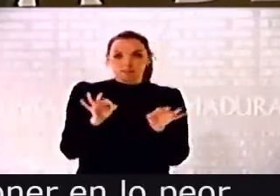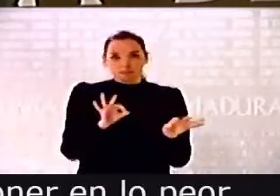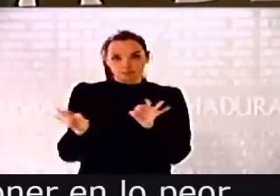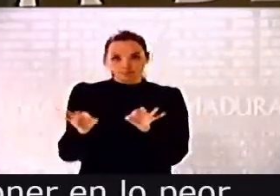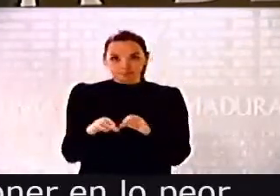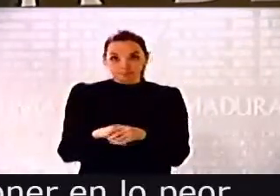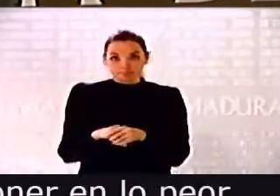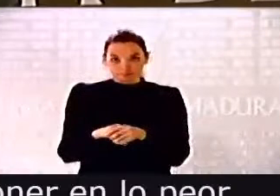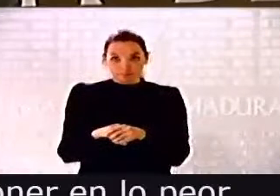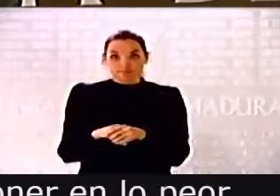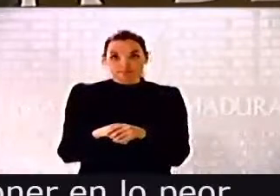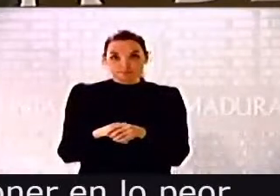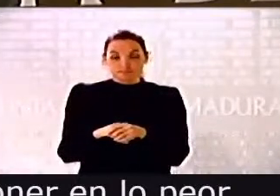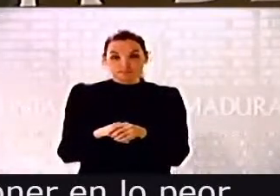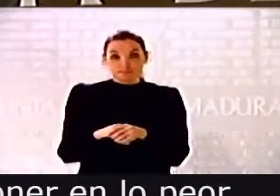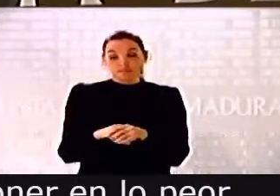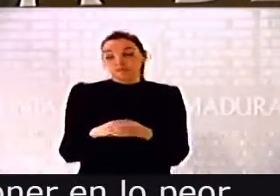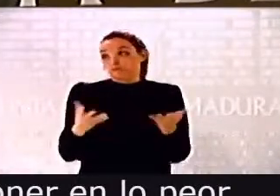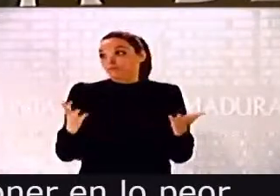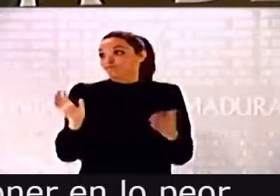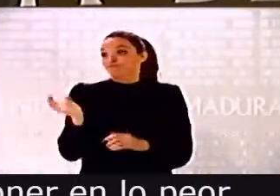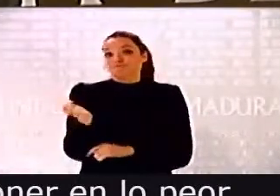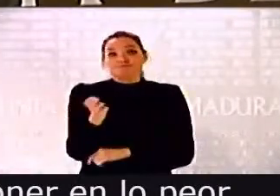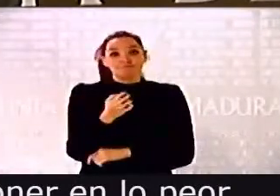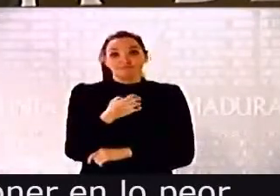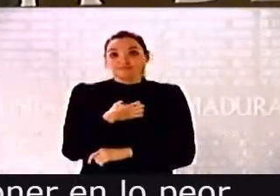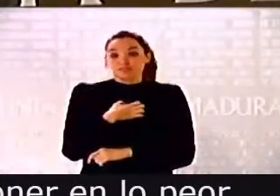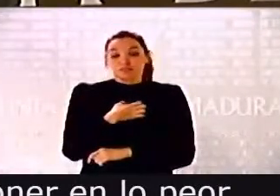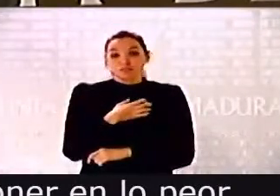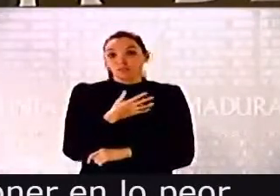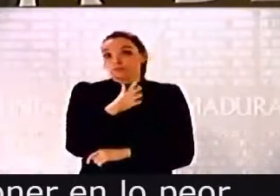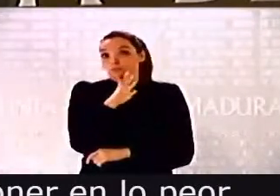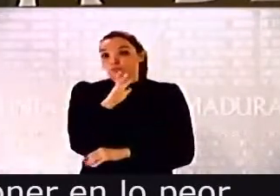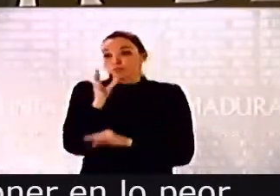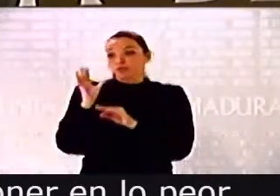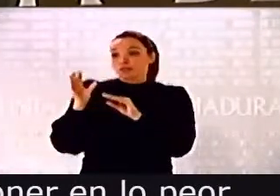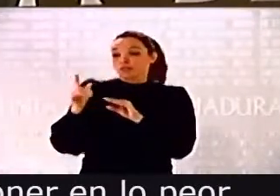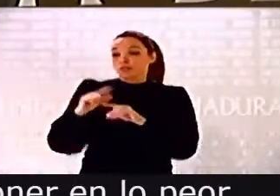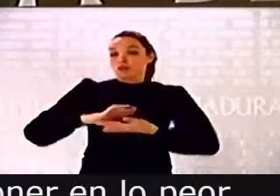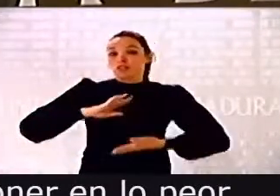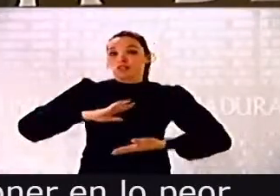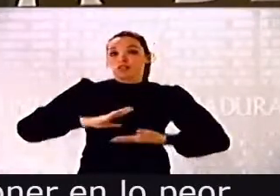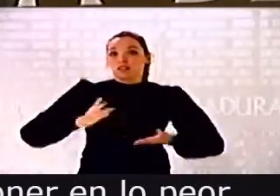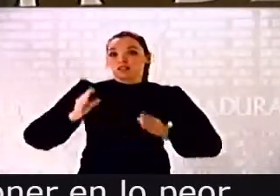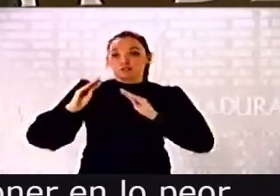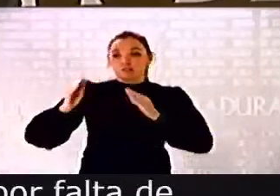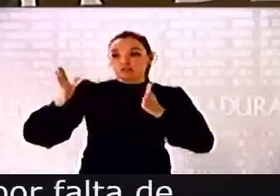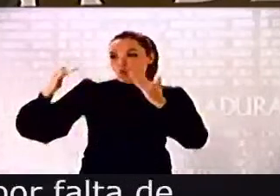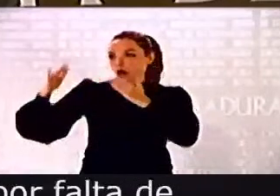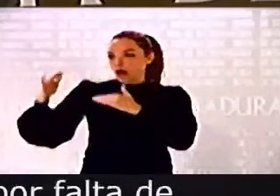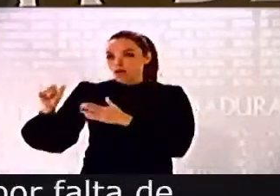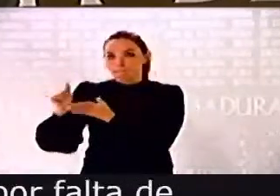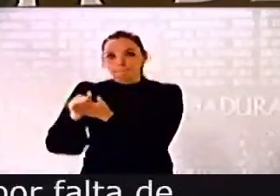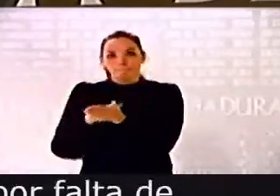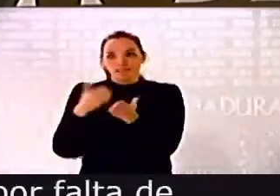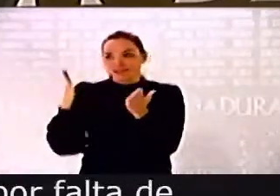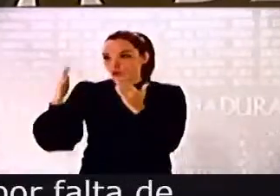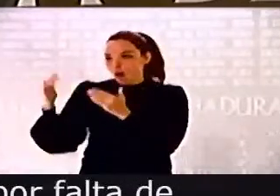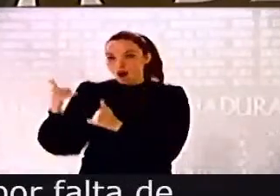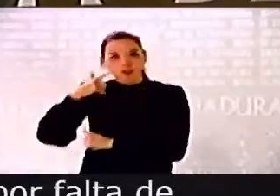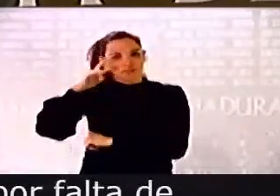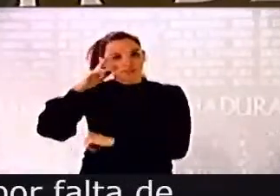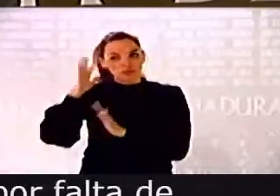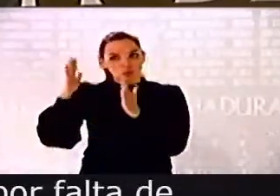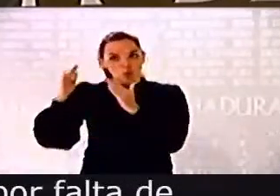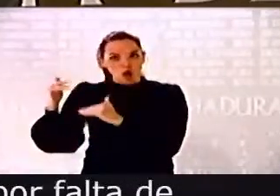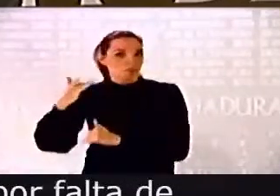Lo que no sería deseable es que, por falta de formación, no tuviésemos potencialmente rastreadores en